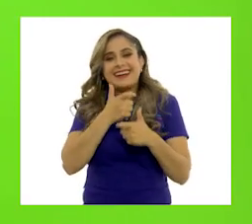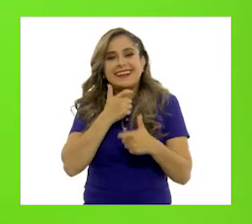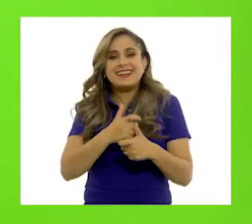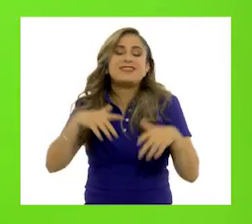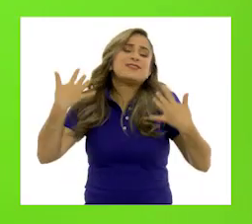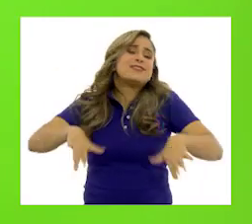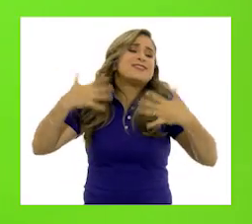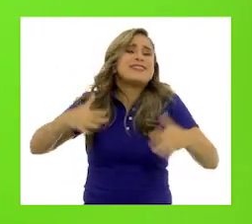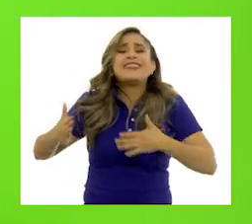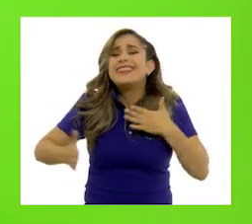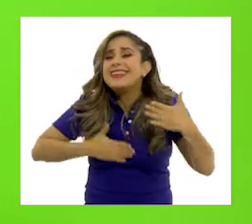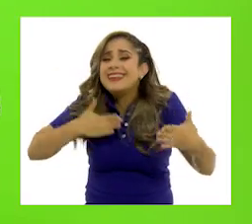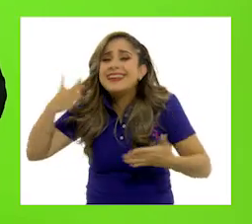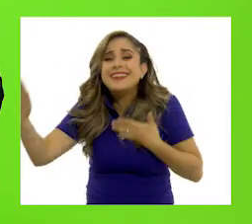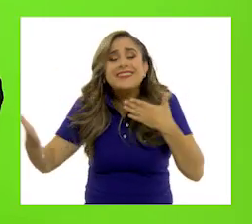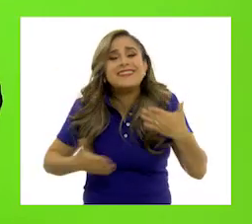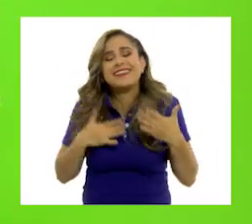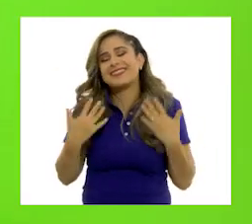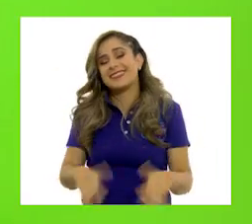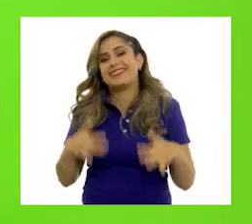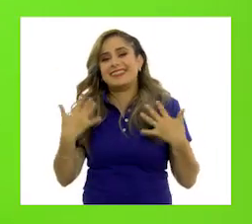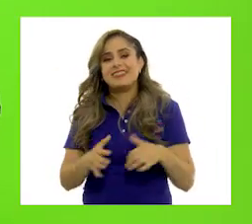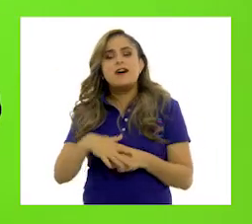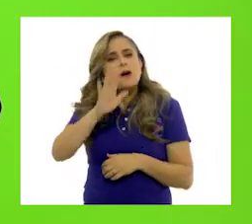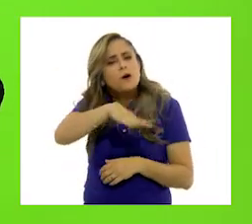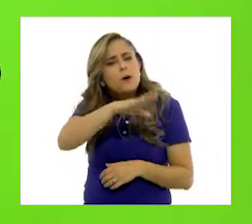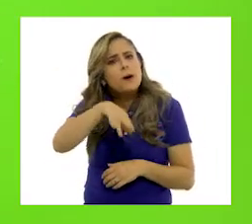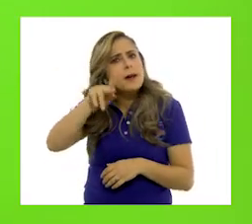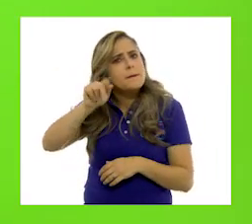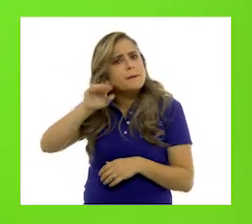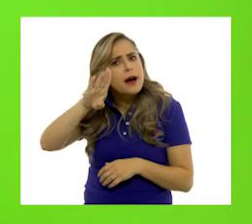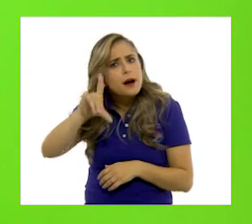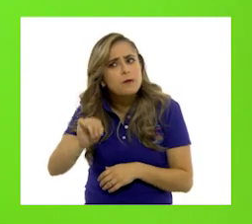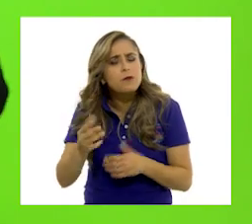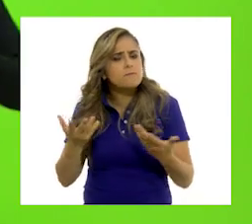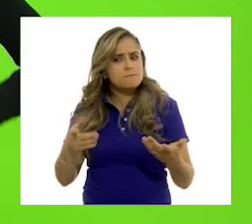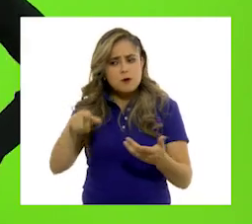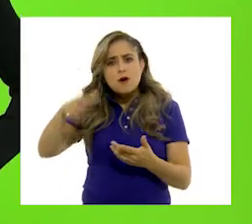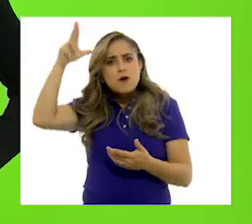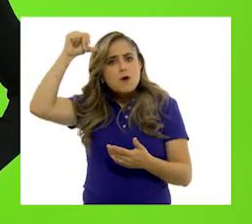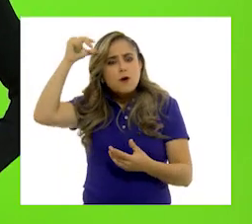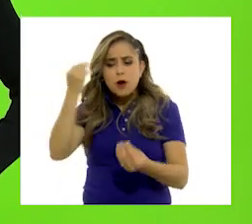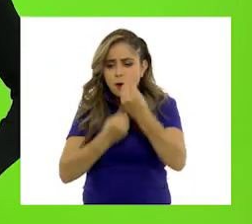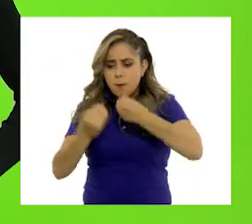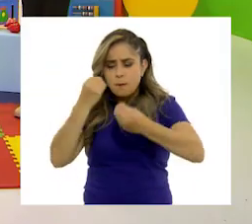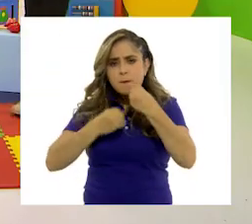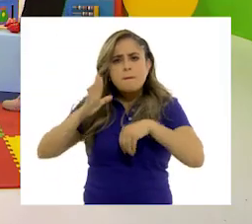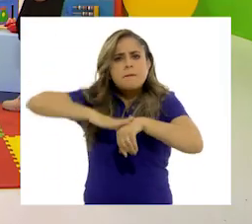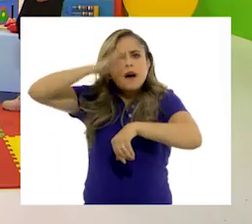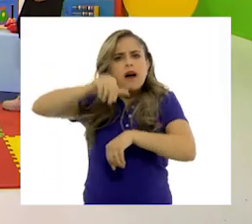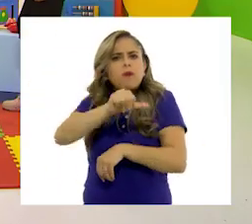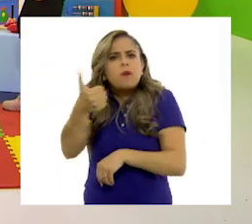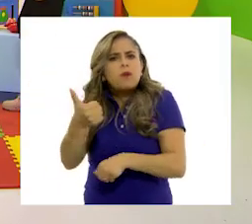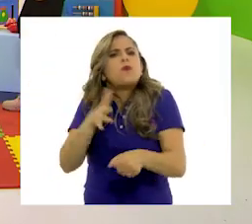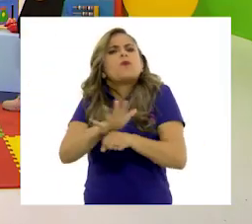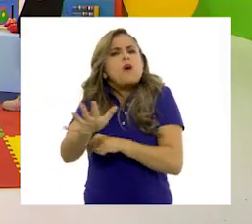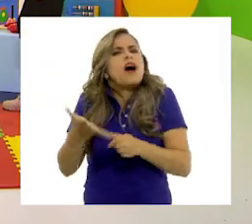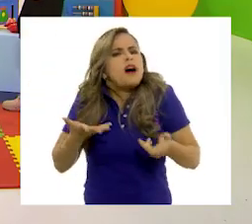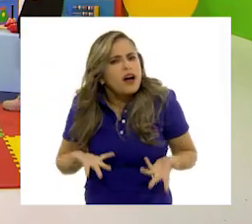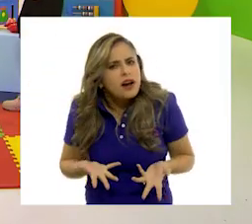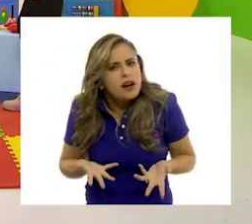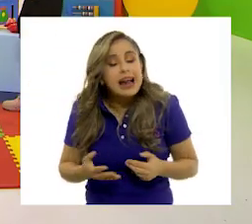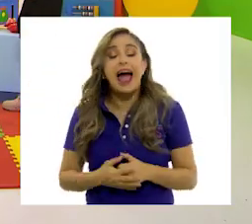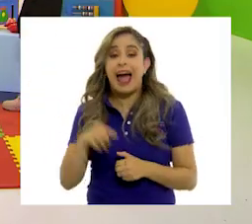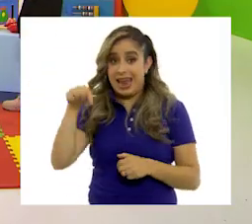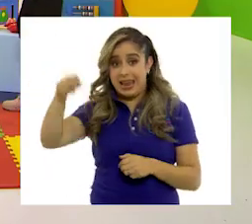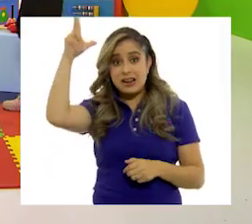¡Qué divertido es esto! Oye, Pablo, ¿y qué más comía el conejito? El conejito